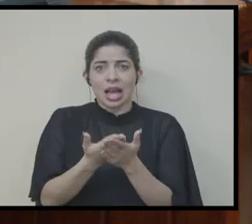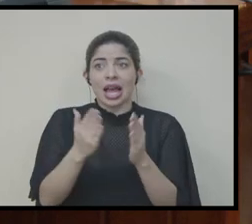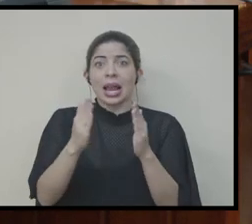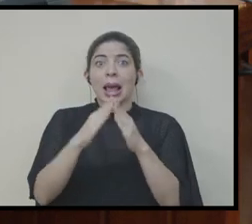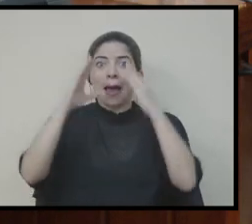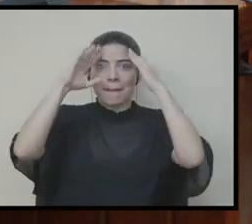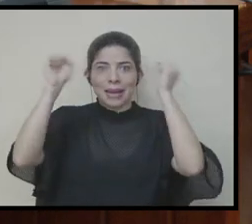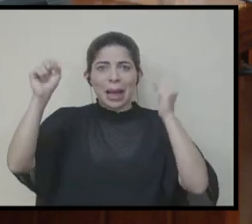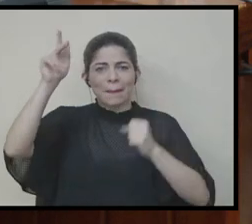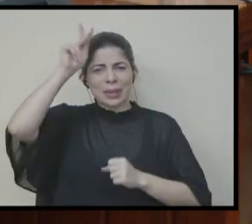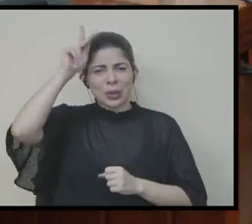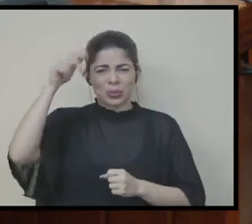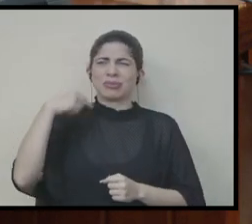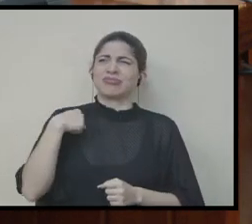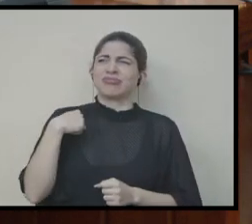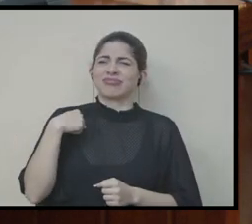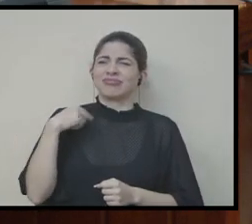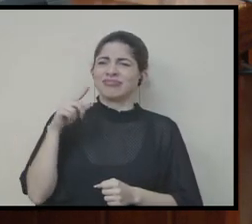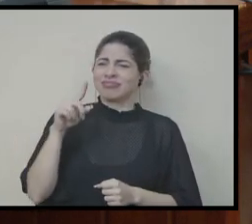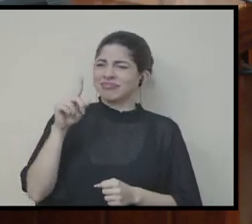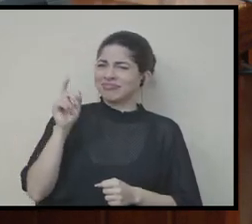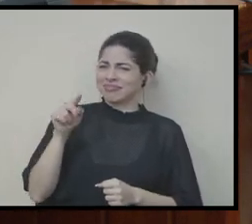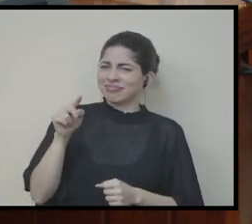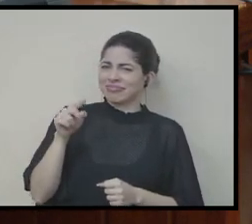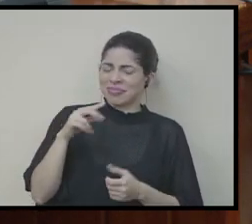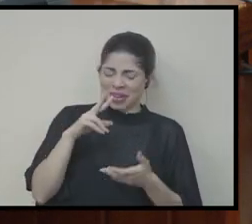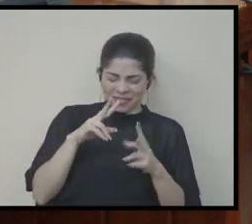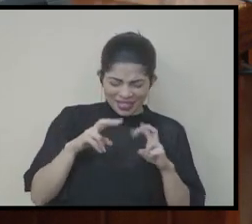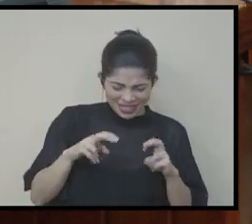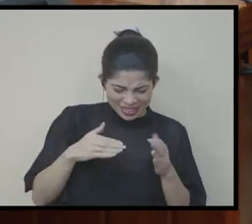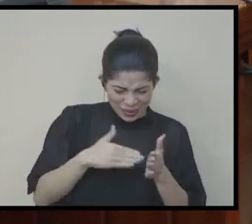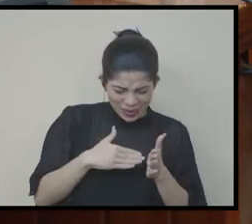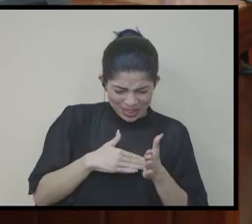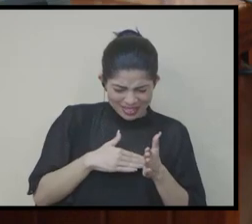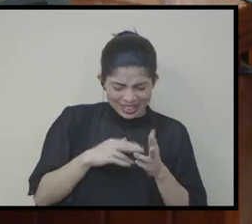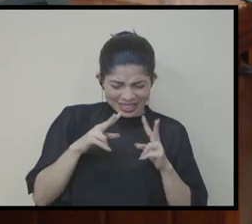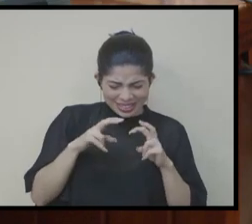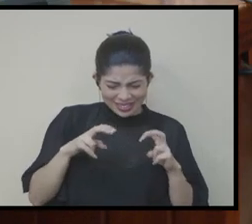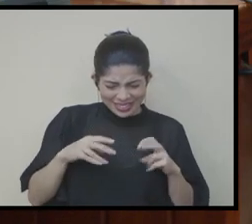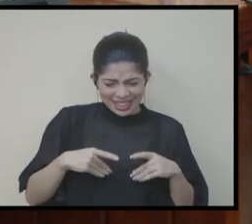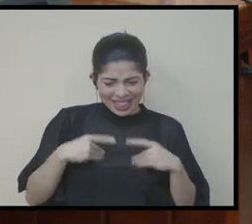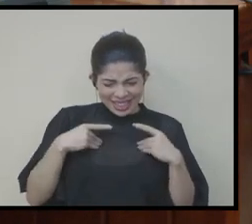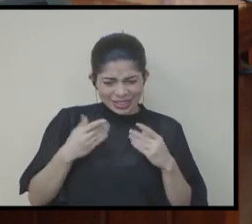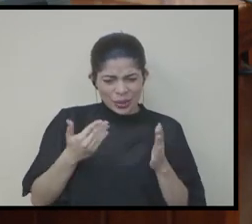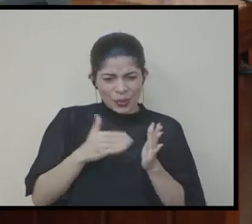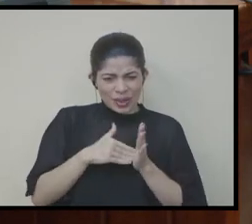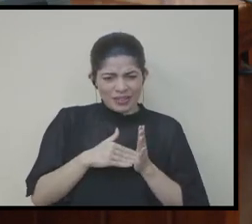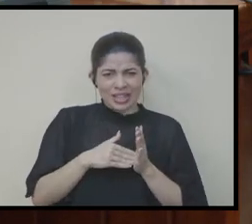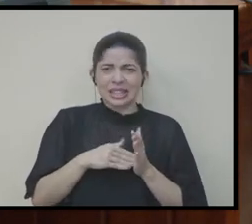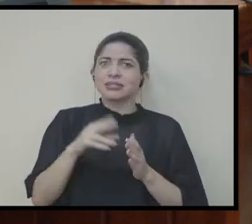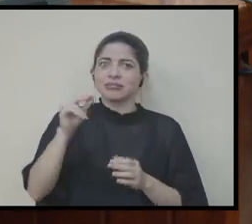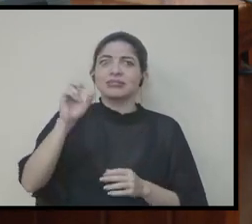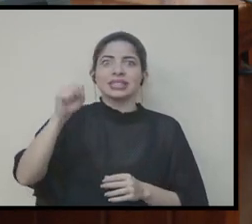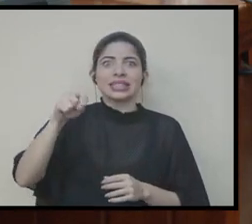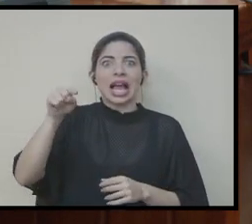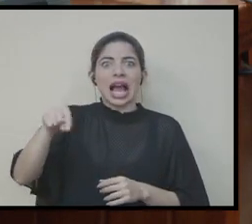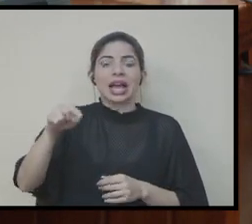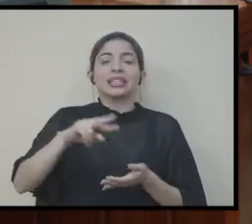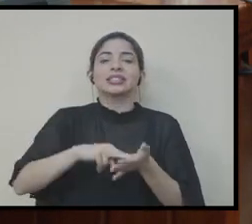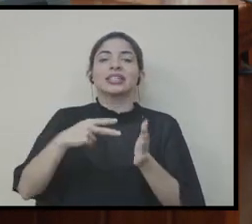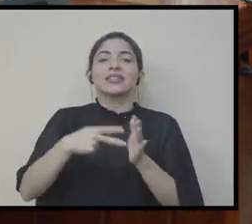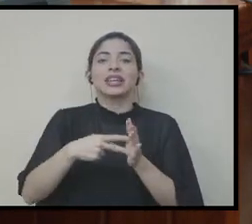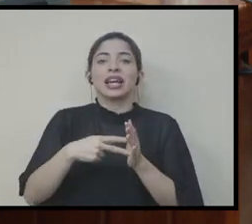y llegamos a la Embajada de Perú y yo voy a revisar otra vez. Y reviso la dirección otra vez y no, ahí es. Y resulta